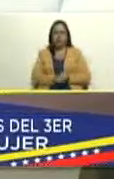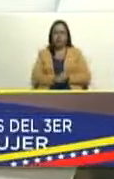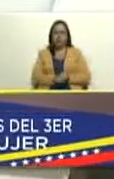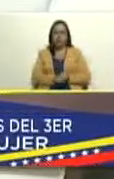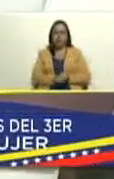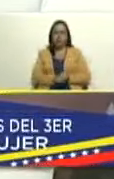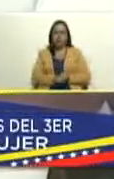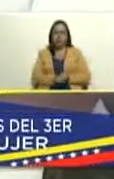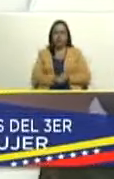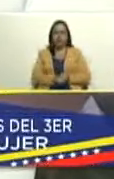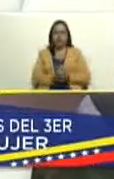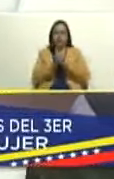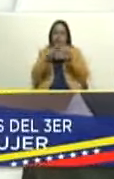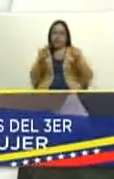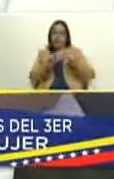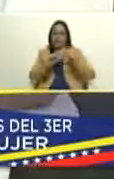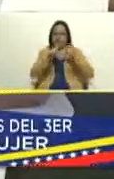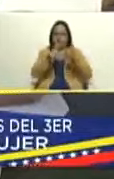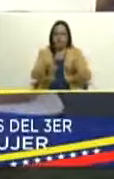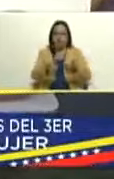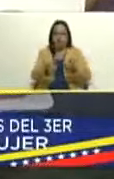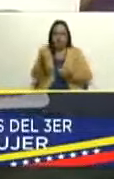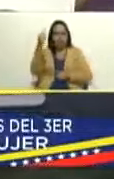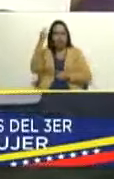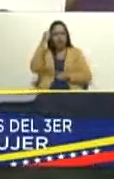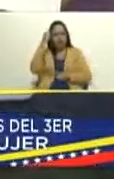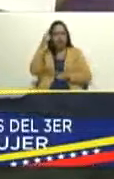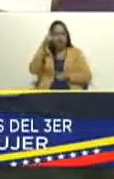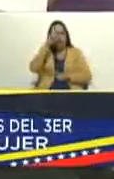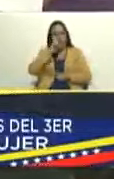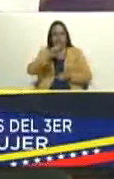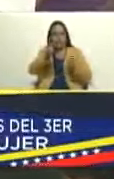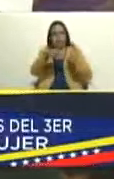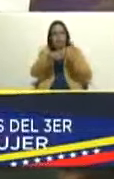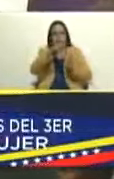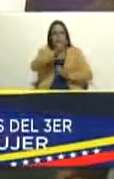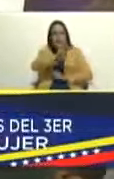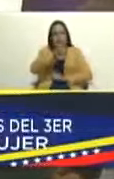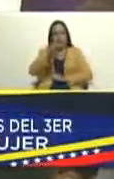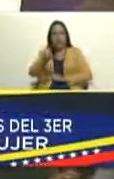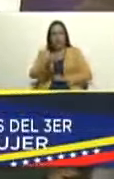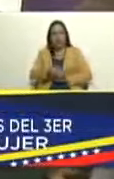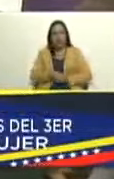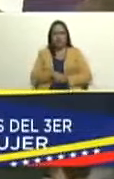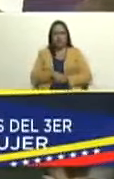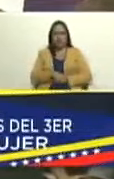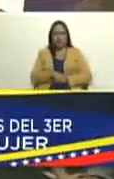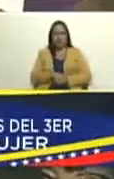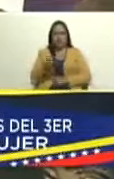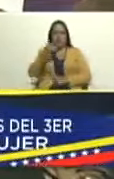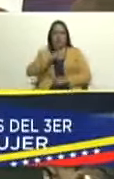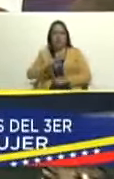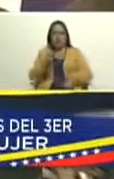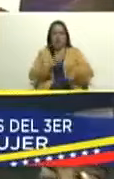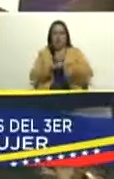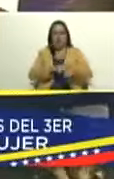Todo esto empezó un día del año 2020, cuando estábamos en plena